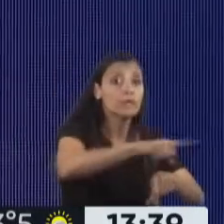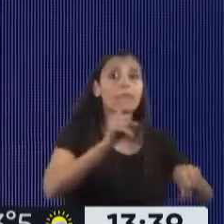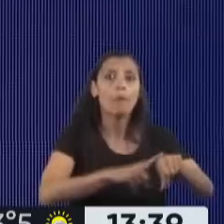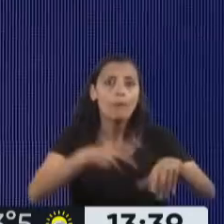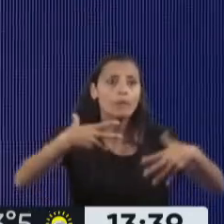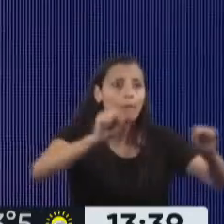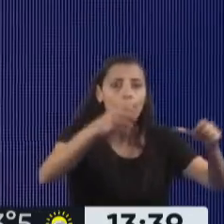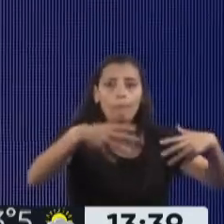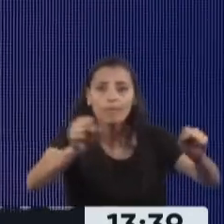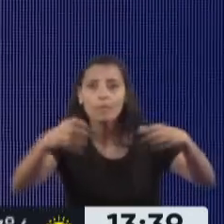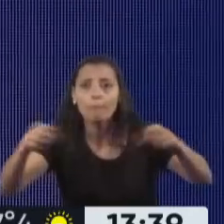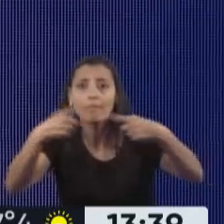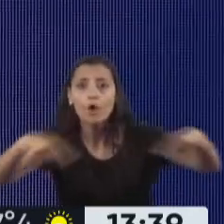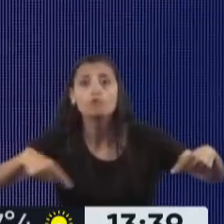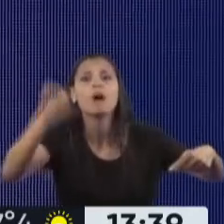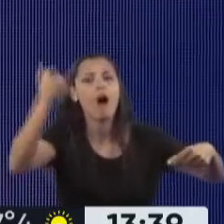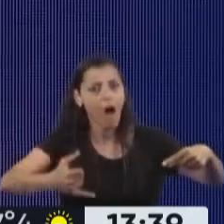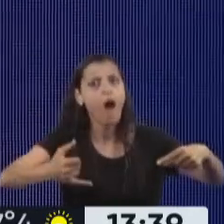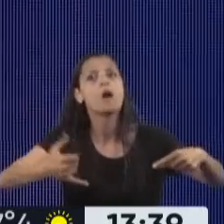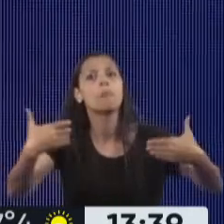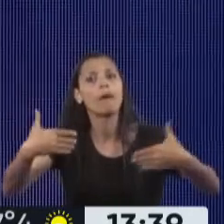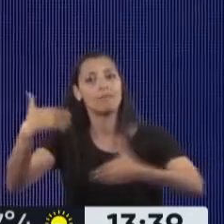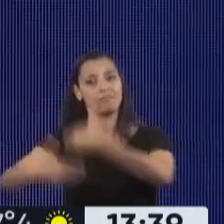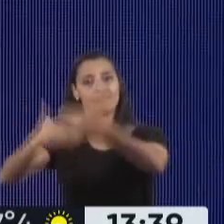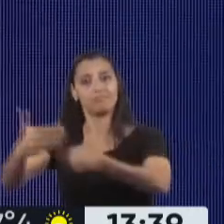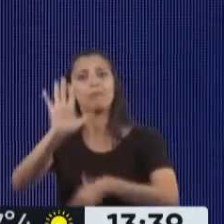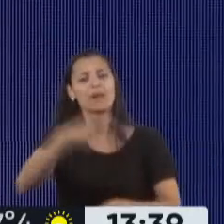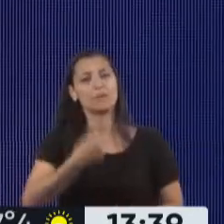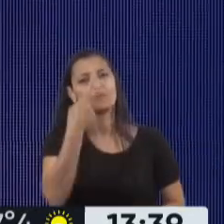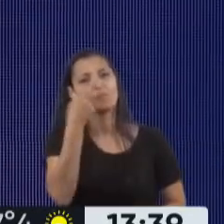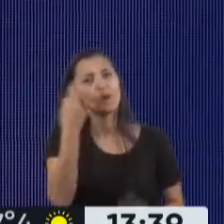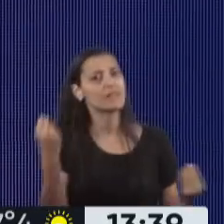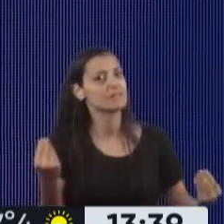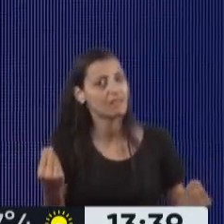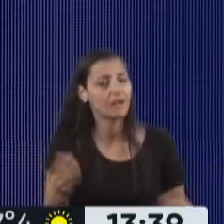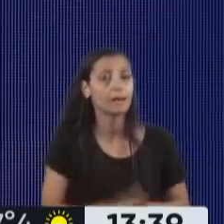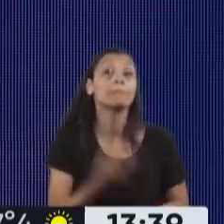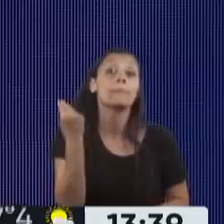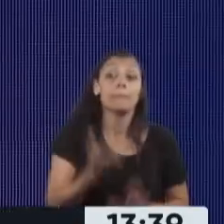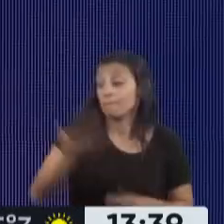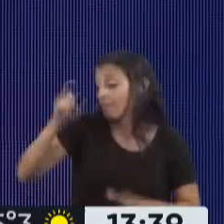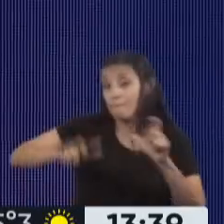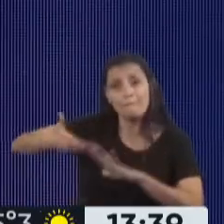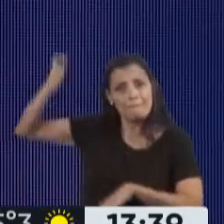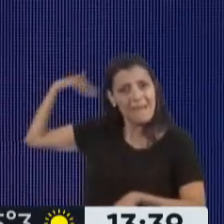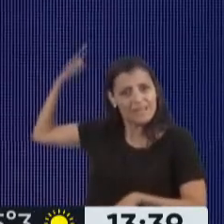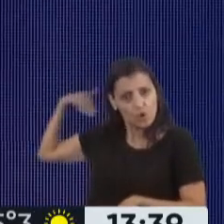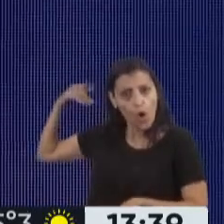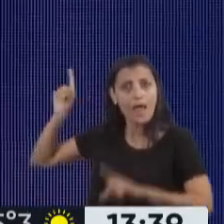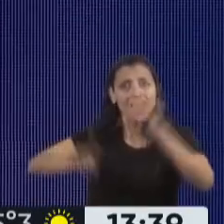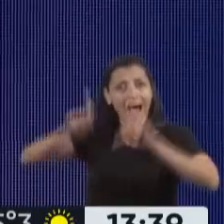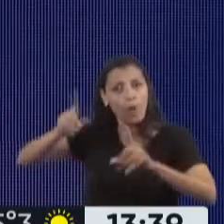cosas, entonces van creciendo. Ahora, ¿qué es lo interesante? ¿Por qué los que vienen de atrás pueden crecer más